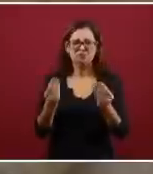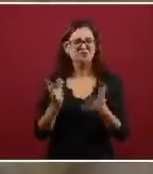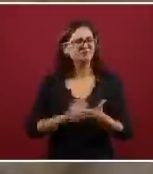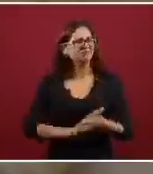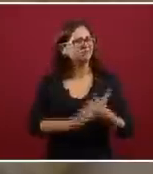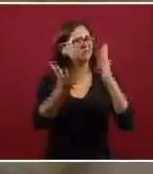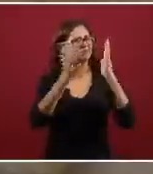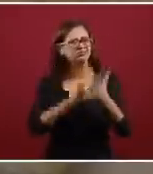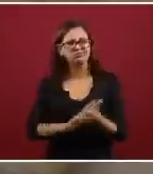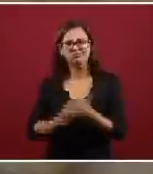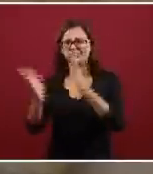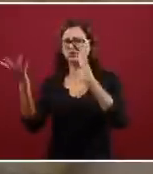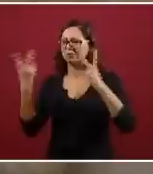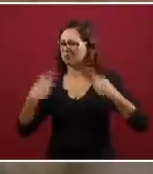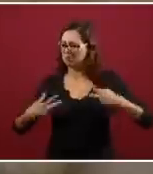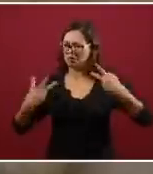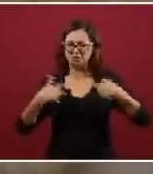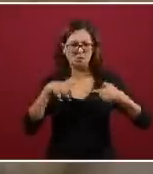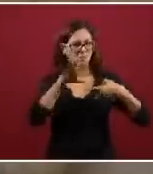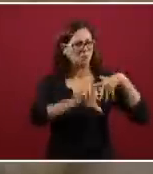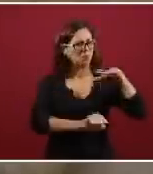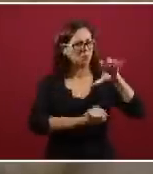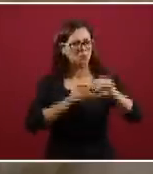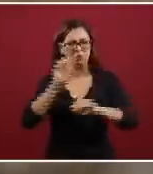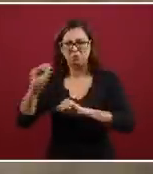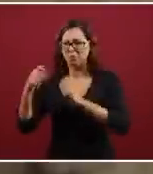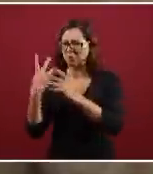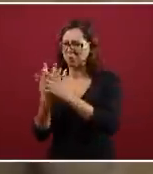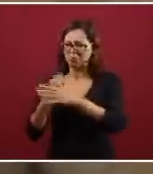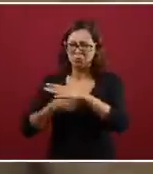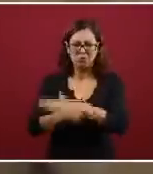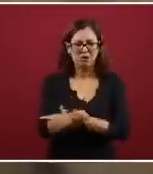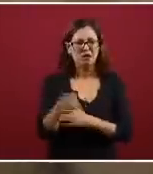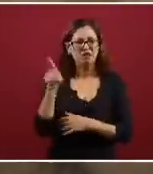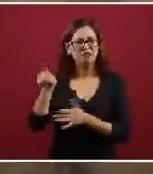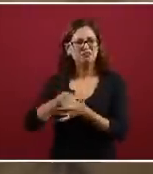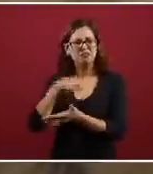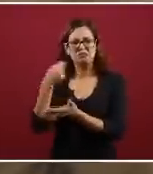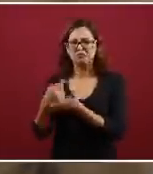detenciones extrajudiciales, ejecuciones extrajudiciales